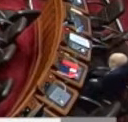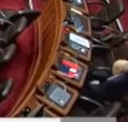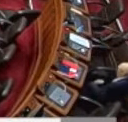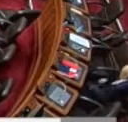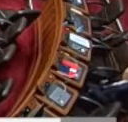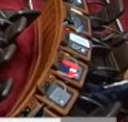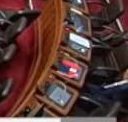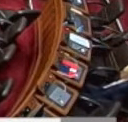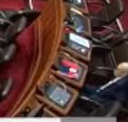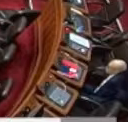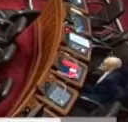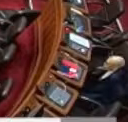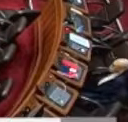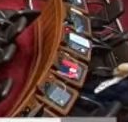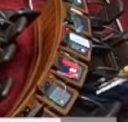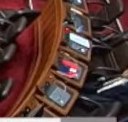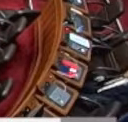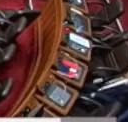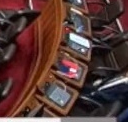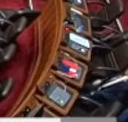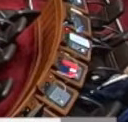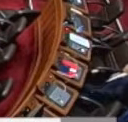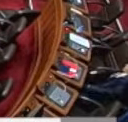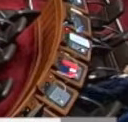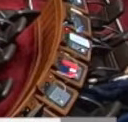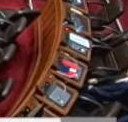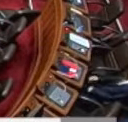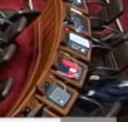Jauregui presente. Alba Rojas presente.